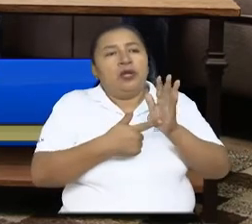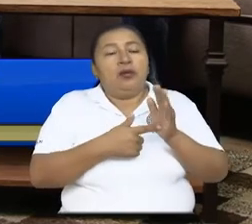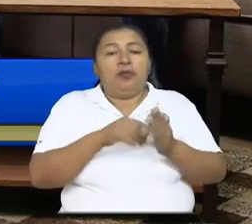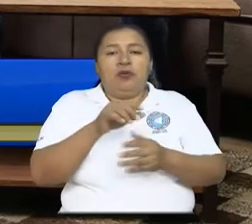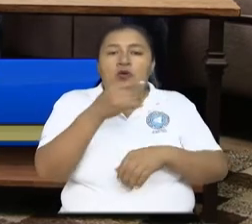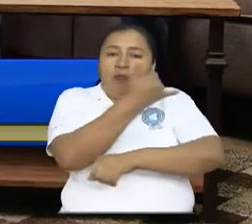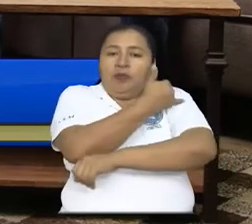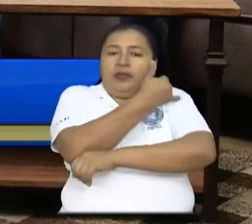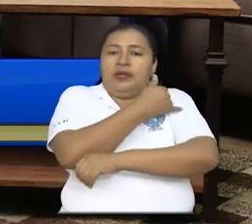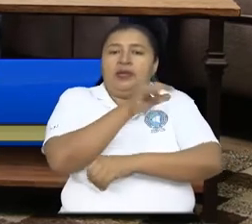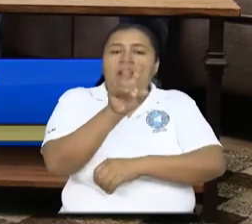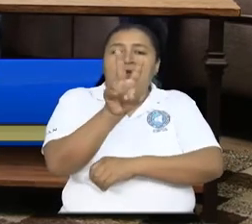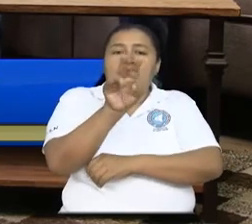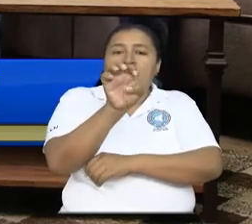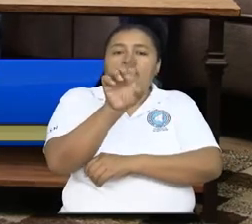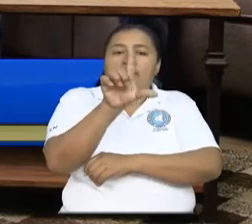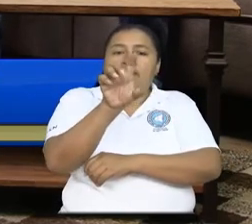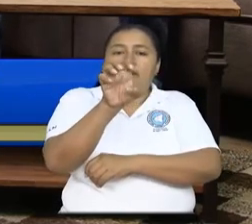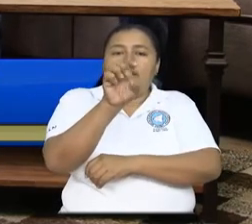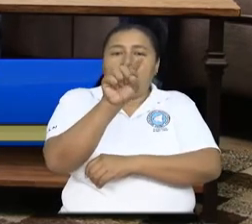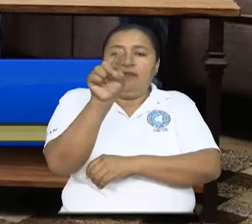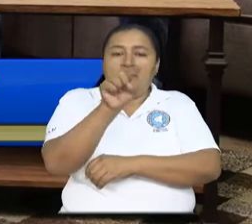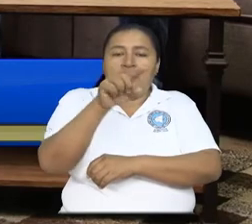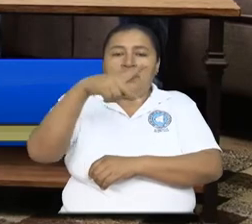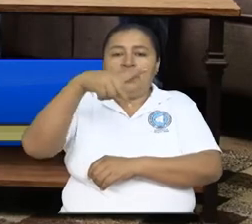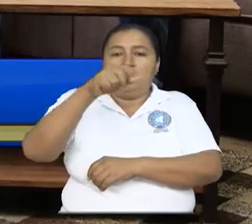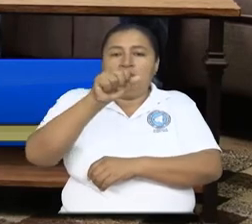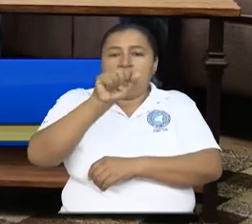si tiene un auditorio muy